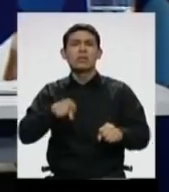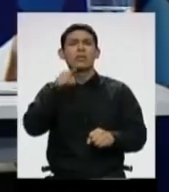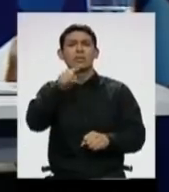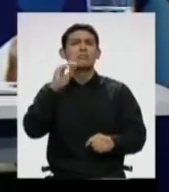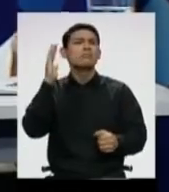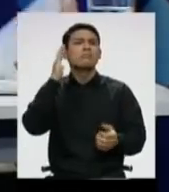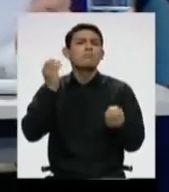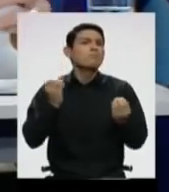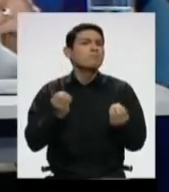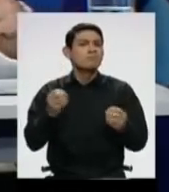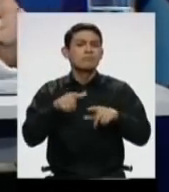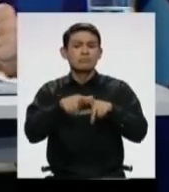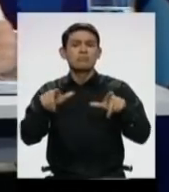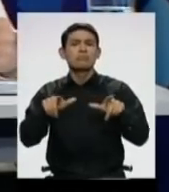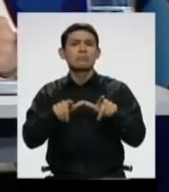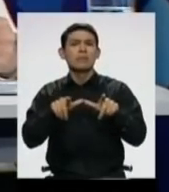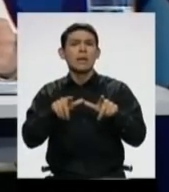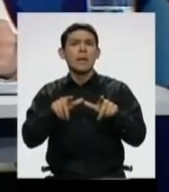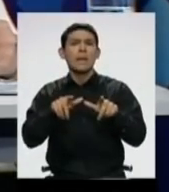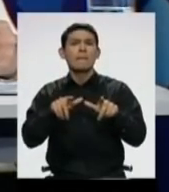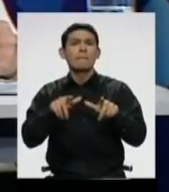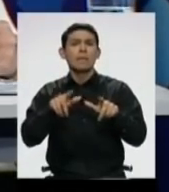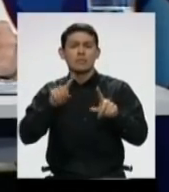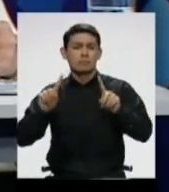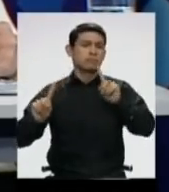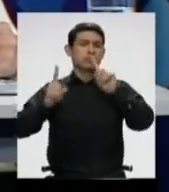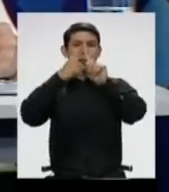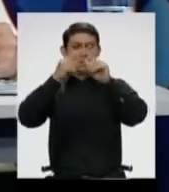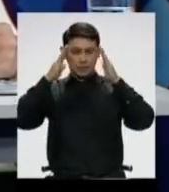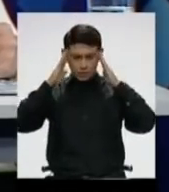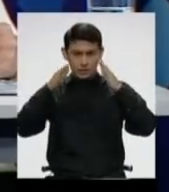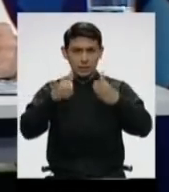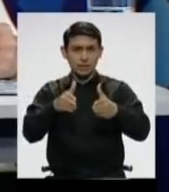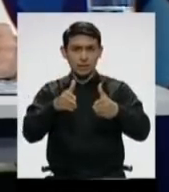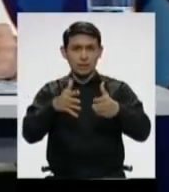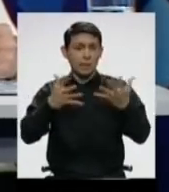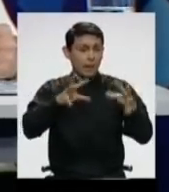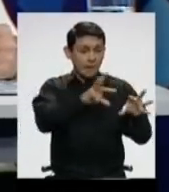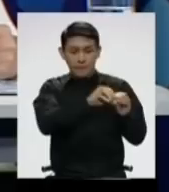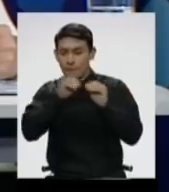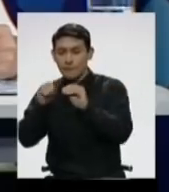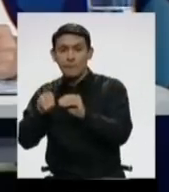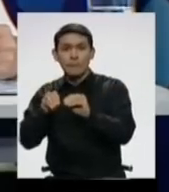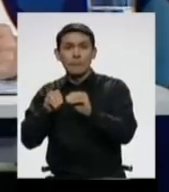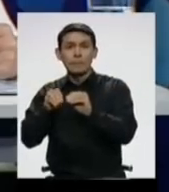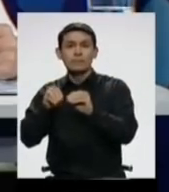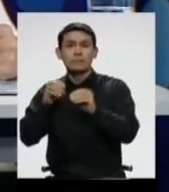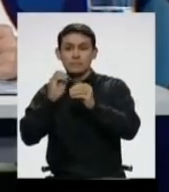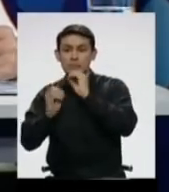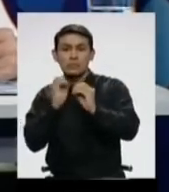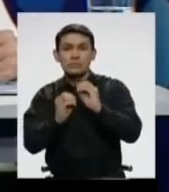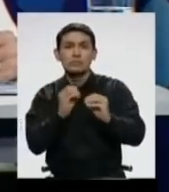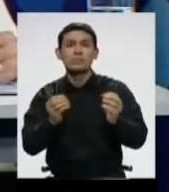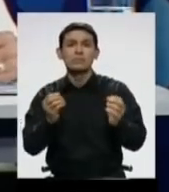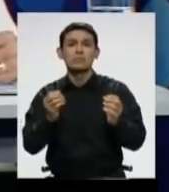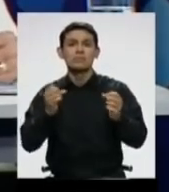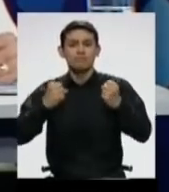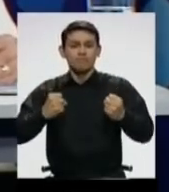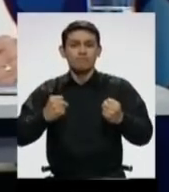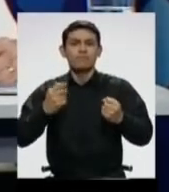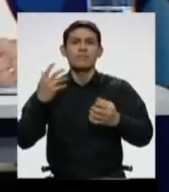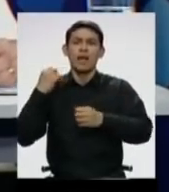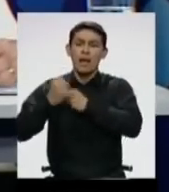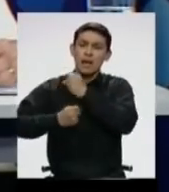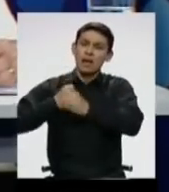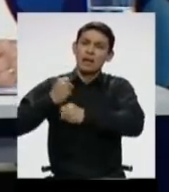su equipo de gobierno, debe ser prioritariamente atendido, sea para mudar, sea para reconfigurar años